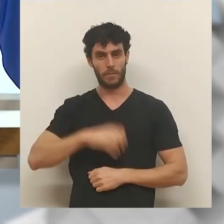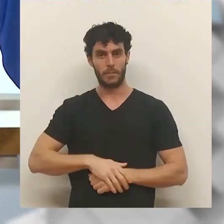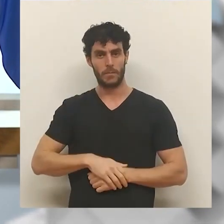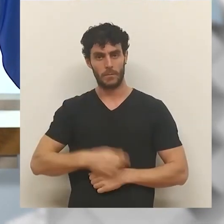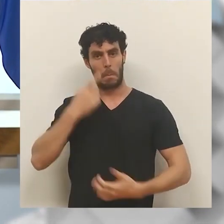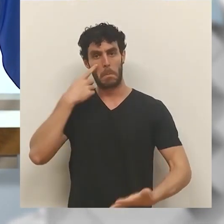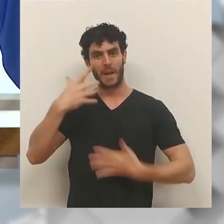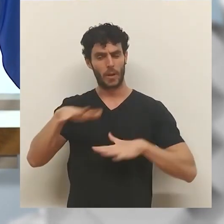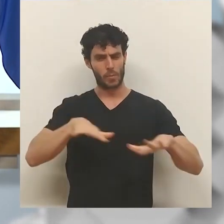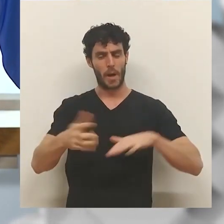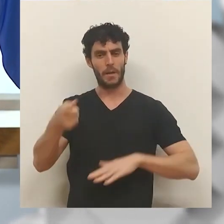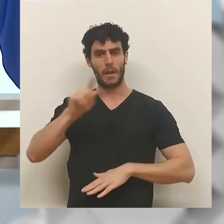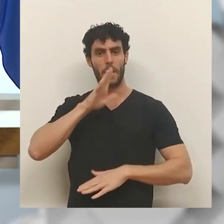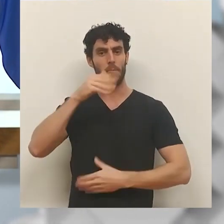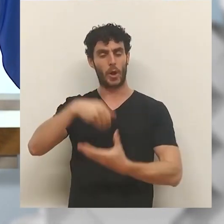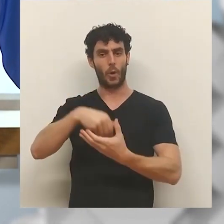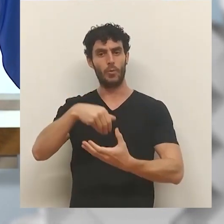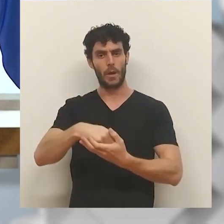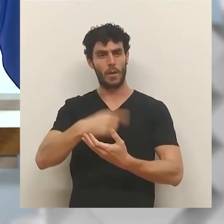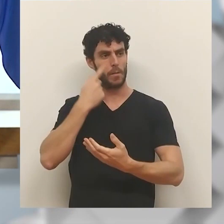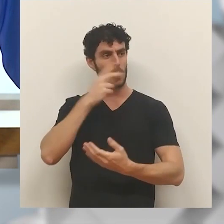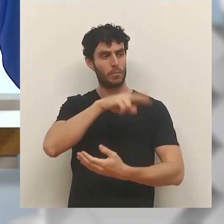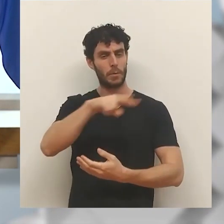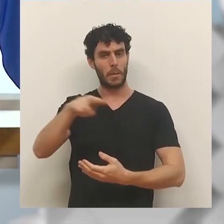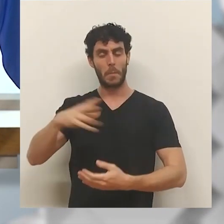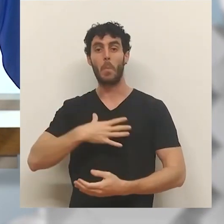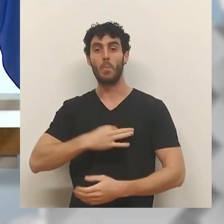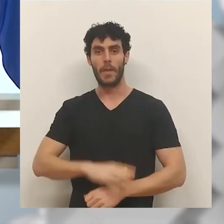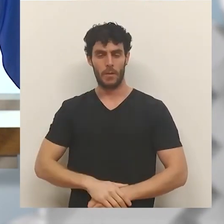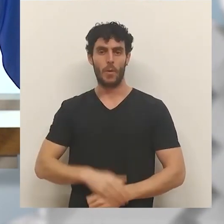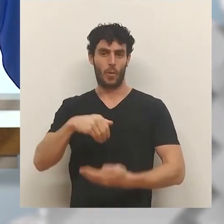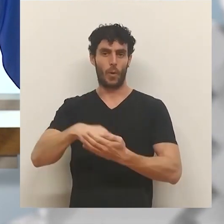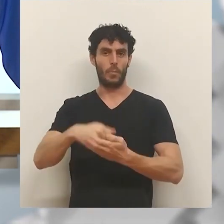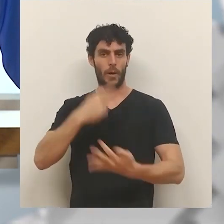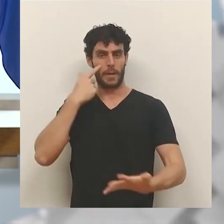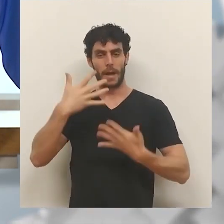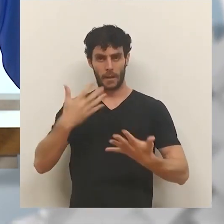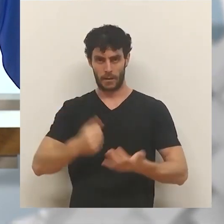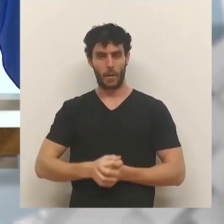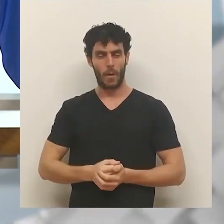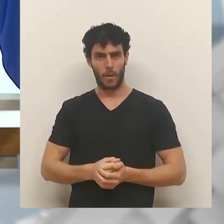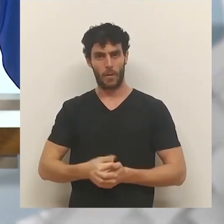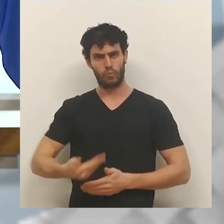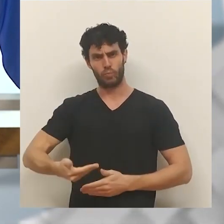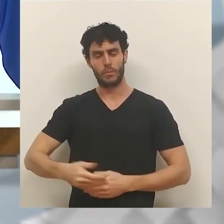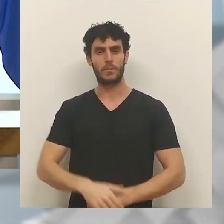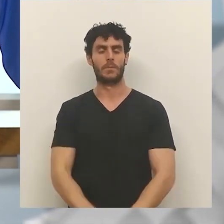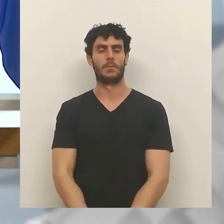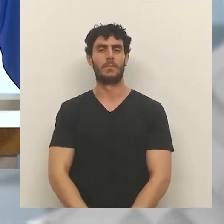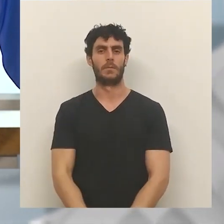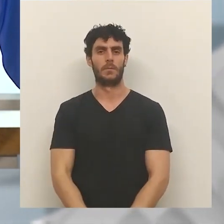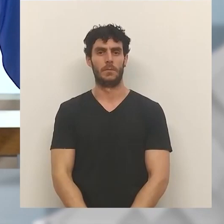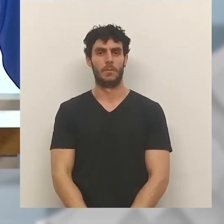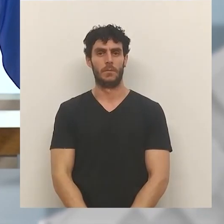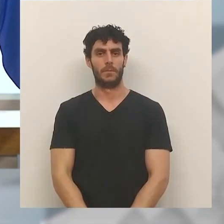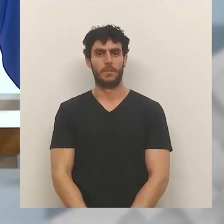turístico y en cierto modo artístico porque el contenido de lo que hay se va a poder apreciar pues va a tener un componente artístico